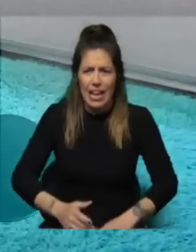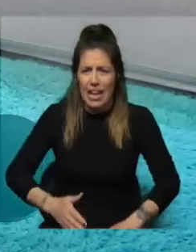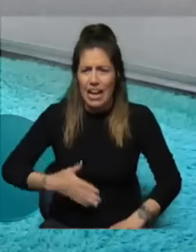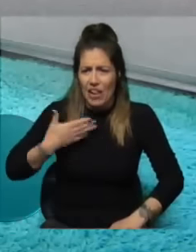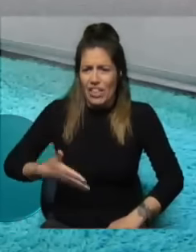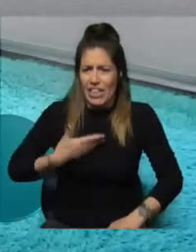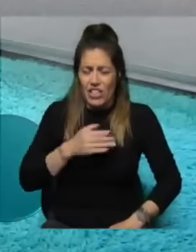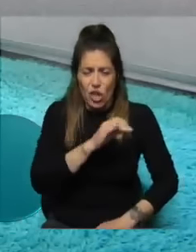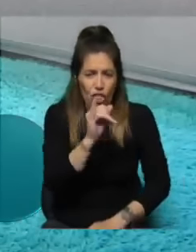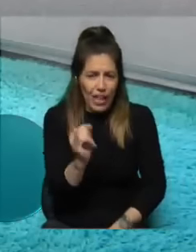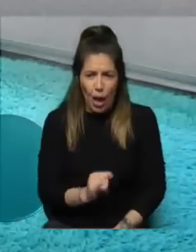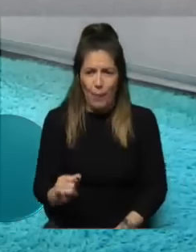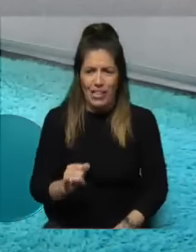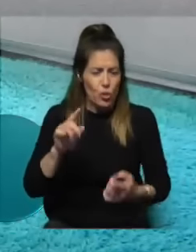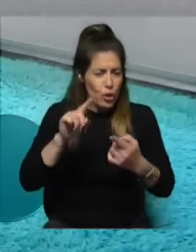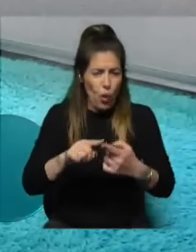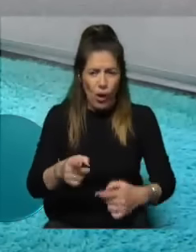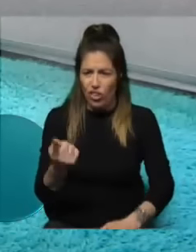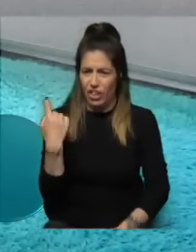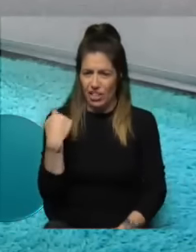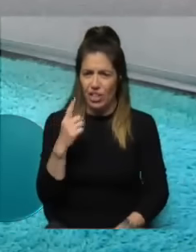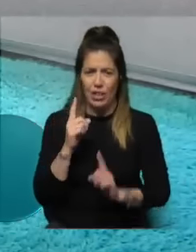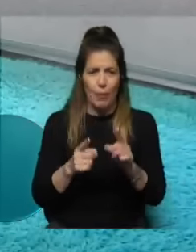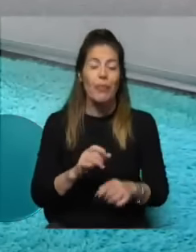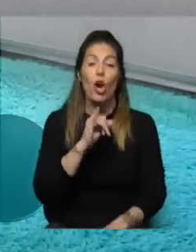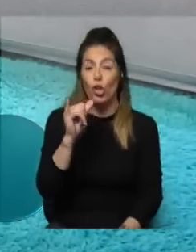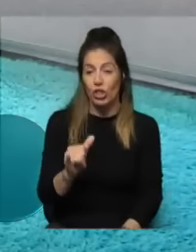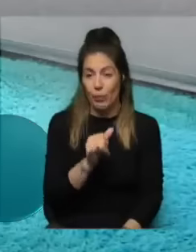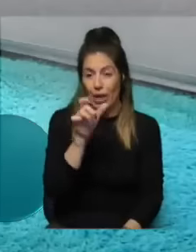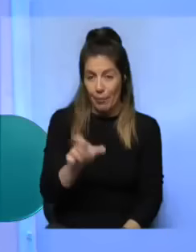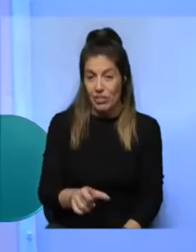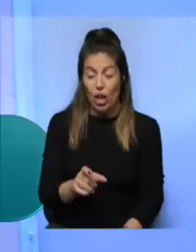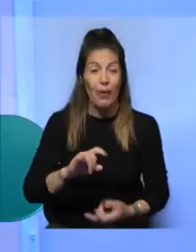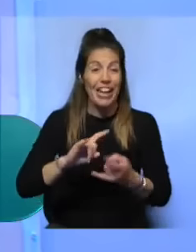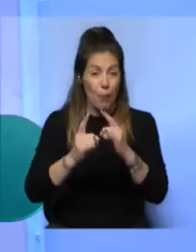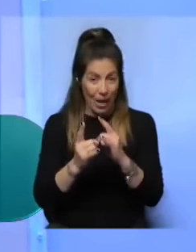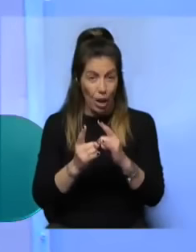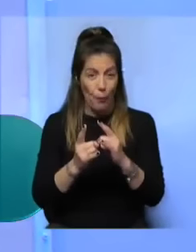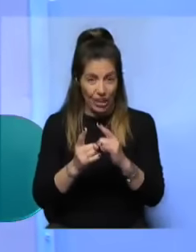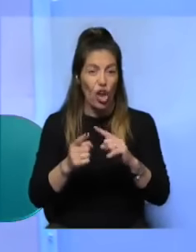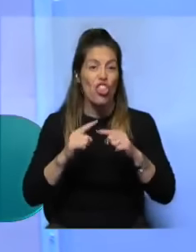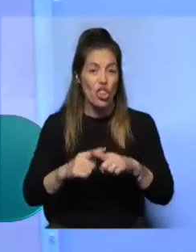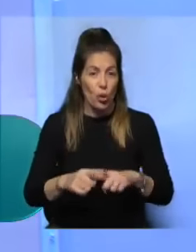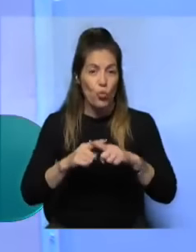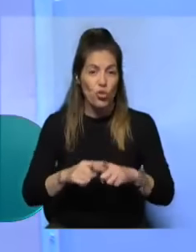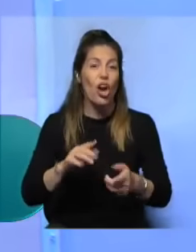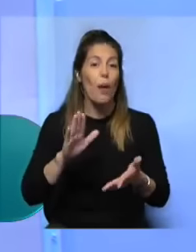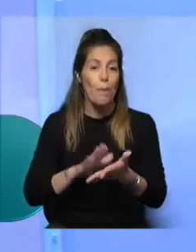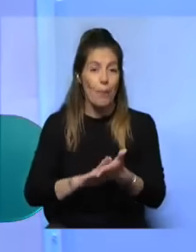debería ser que se hubiera encontrado un acuerdo en el día de ayer. Ahí está, contémosle a la gente porque hubo en el Parlamento una discusión respecto al conflicto. Sí, la guerra de